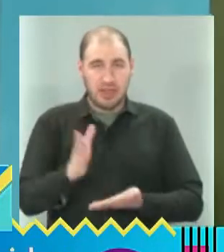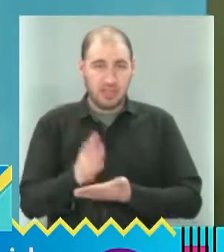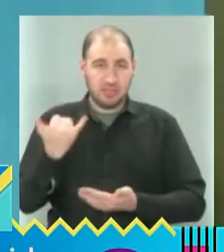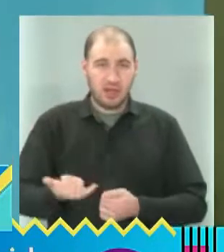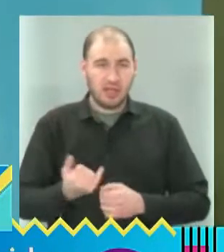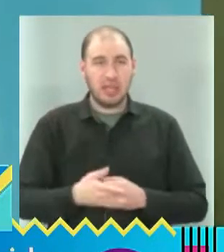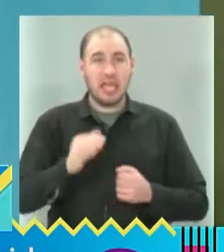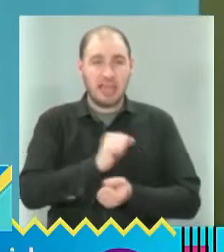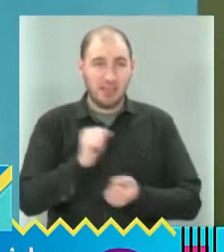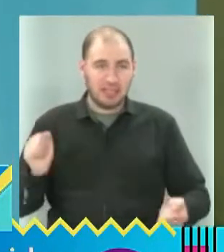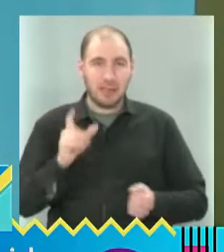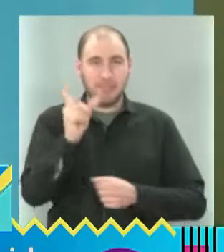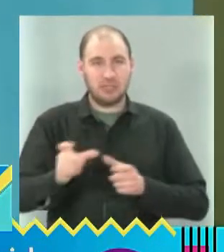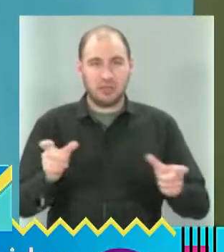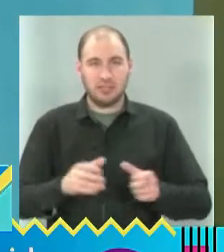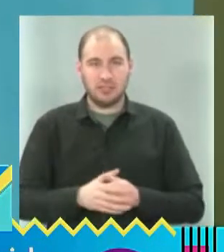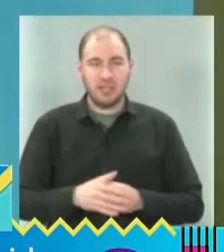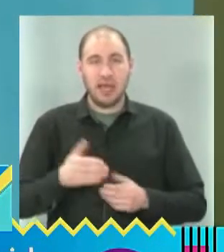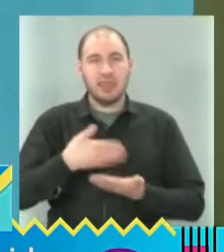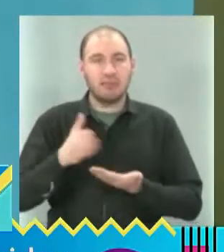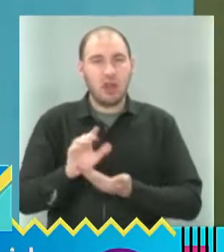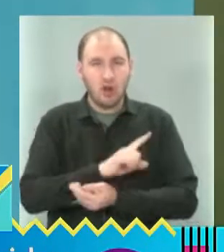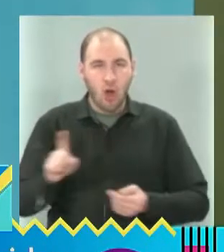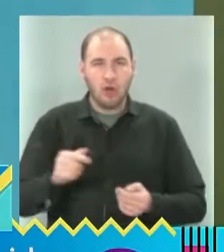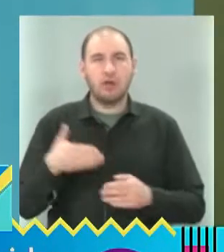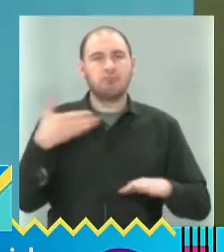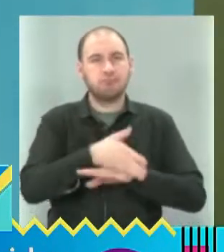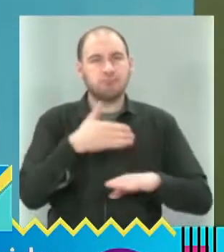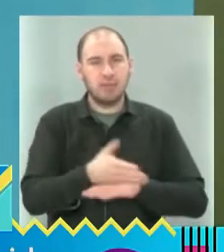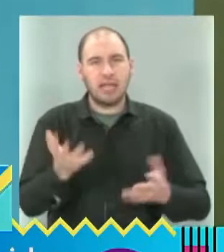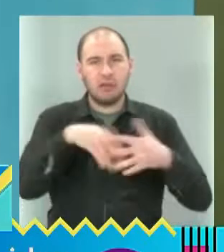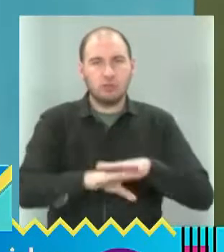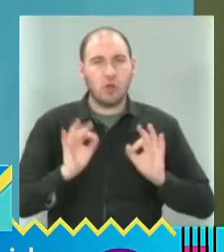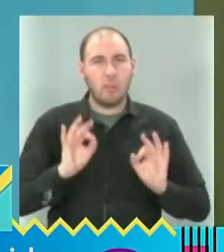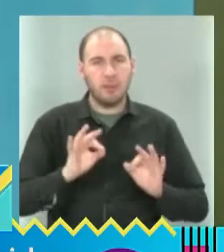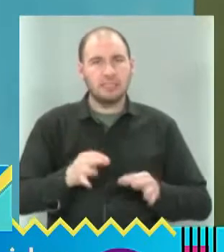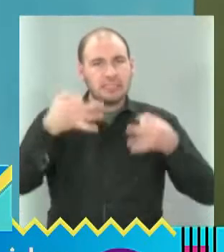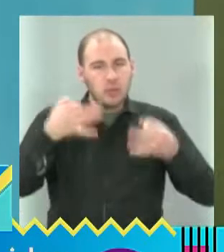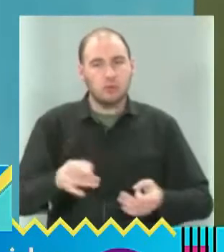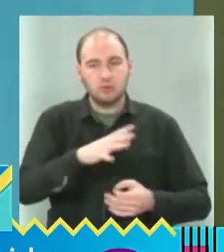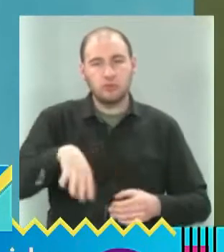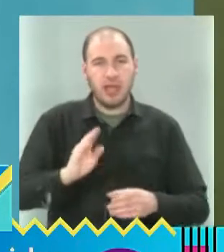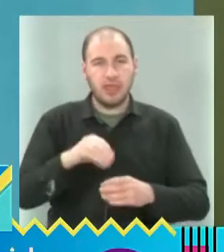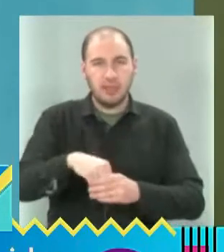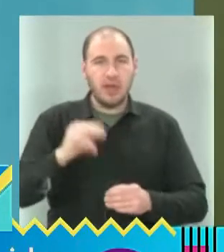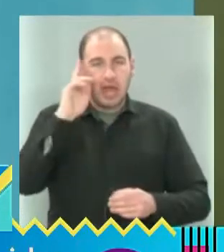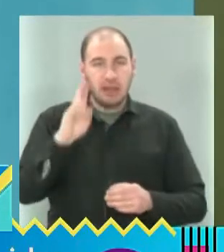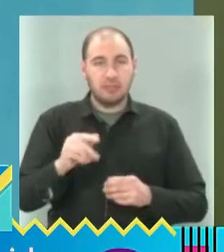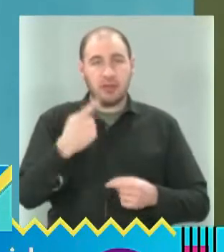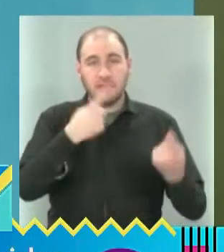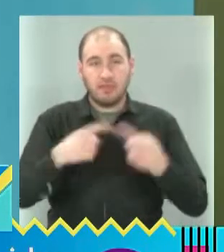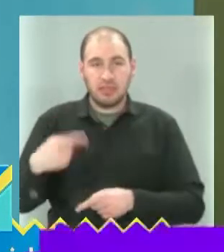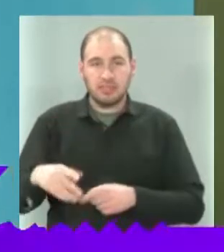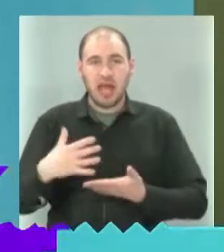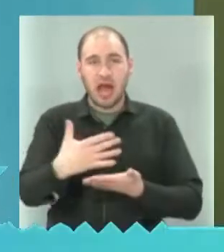derecho, y la independencia de las personas, la no discriminación, la participación e inclusión plenas y efectivas en la sociedad, el respeto por la diferencia